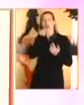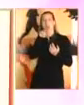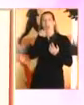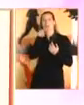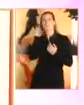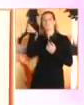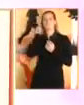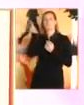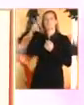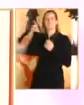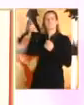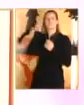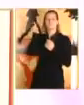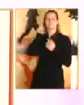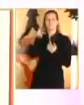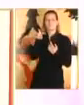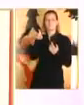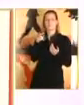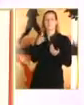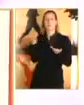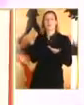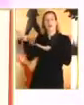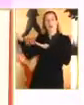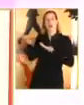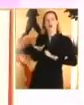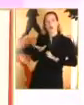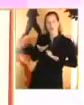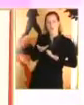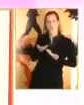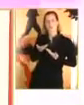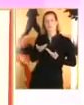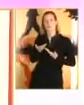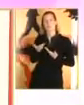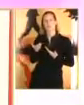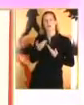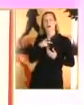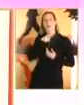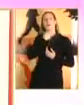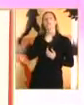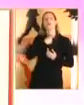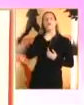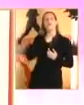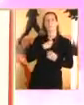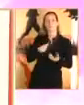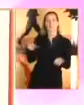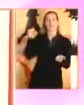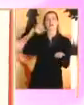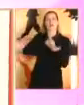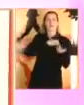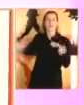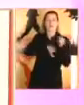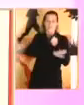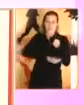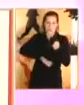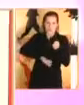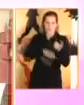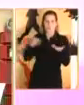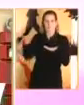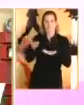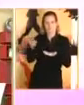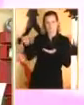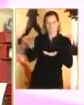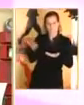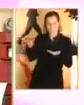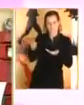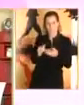logopedia a nivel centro base, a nivel particular. Y ahí pues ha ido evolucionando